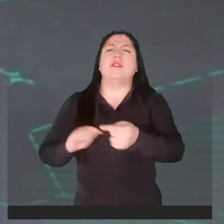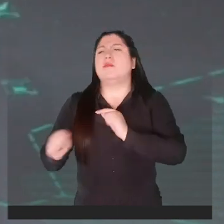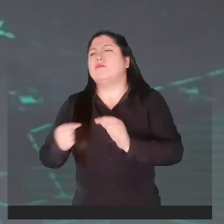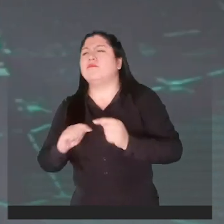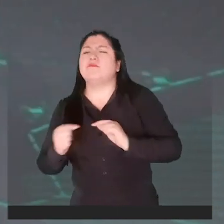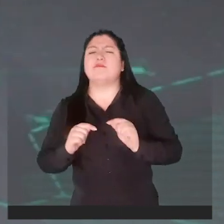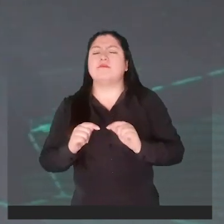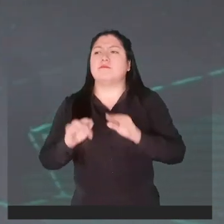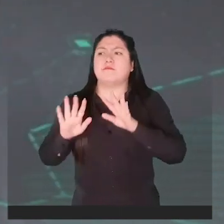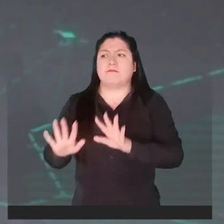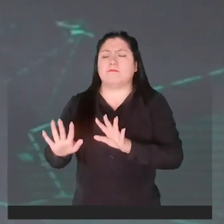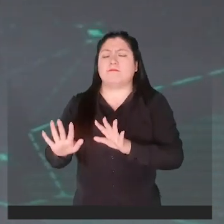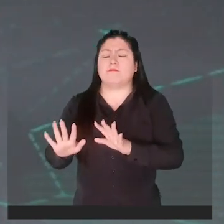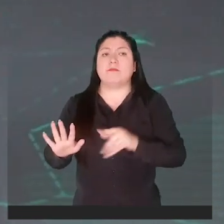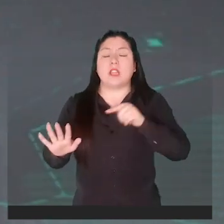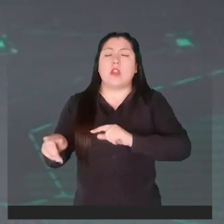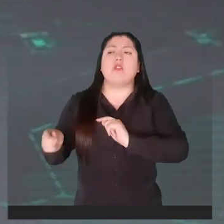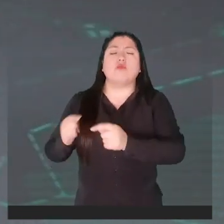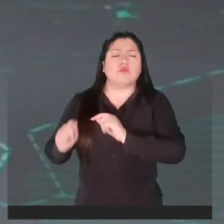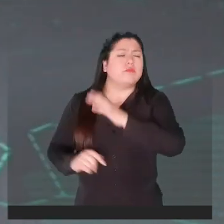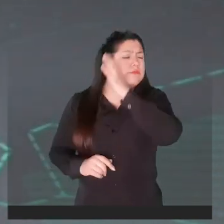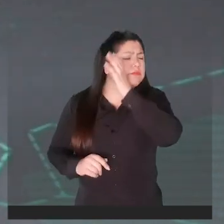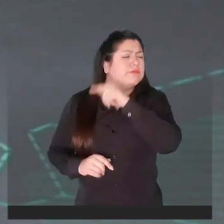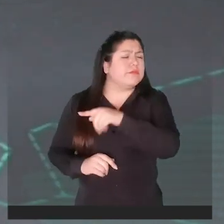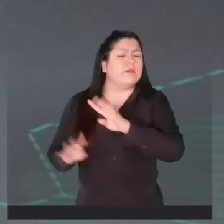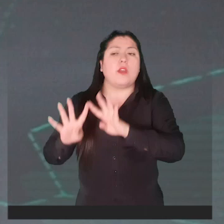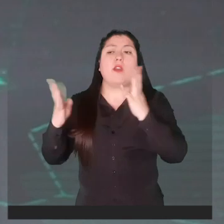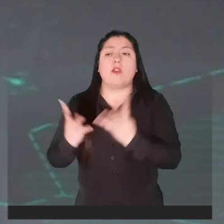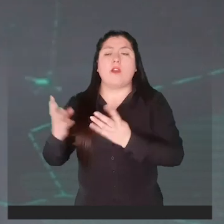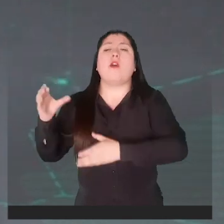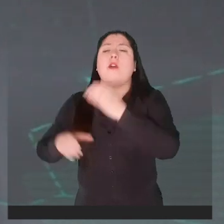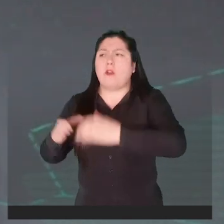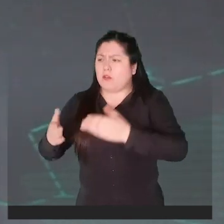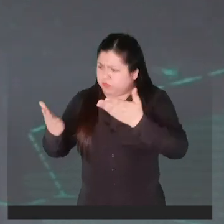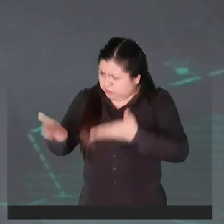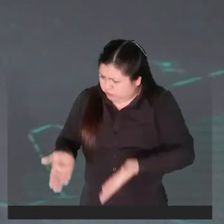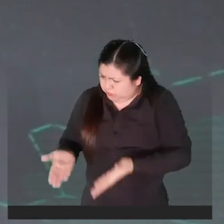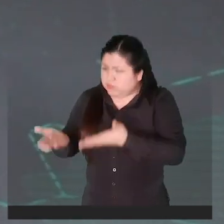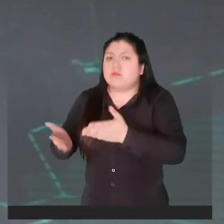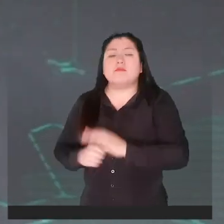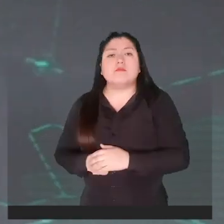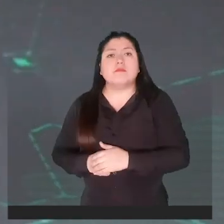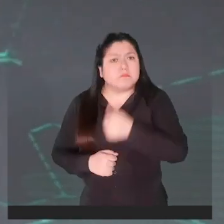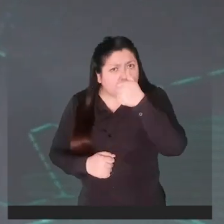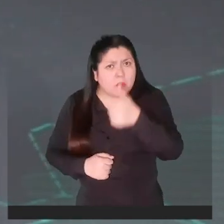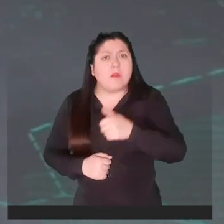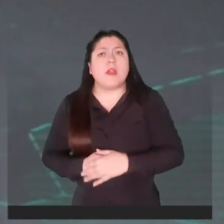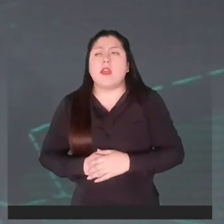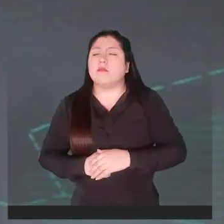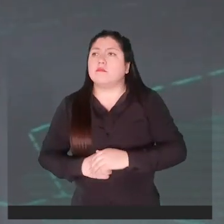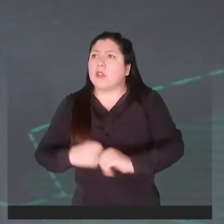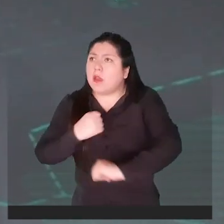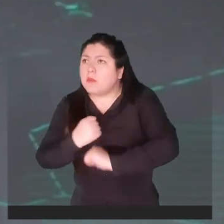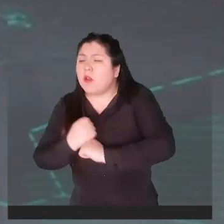coyuntura. En este momento el debate transcurre en el Congreso de la República. Y bienvenido el debate, bienvenido los